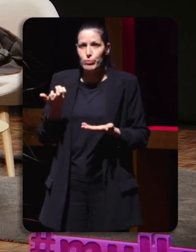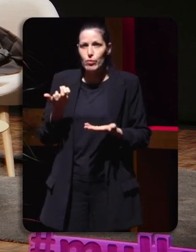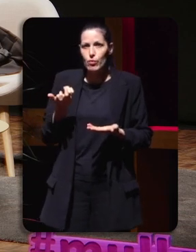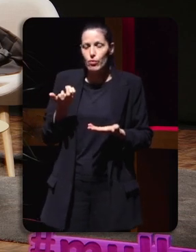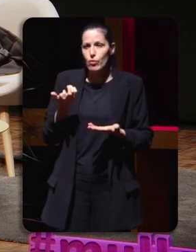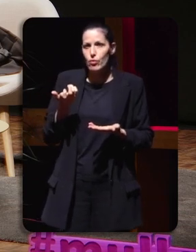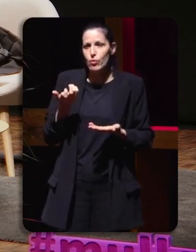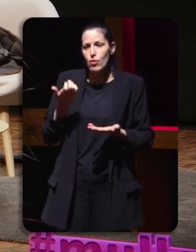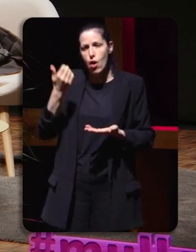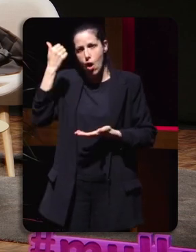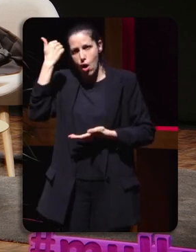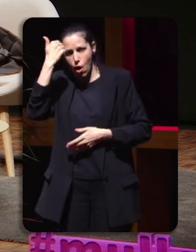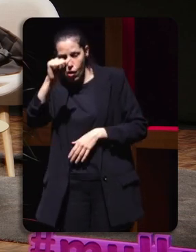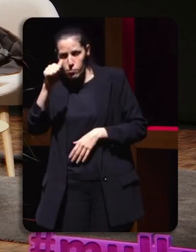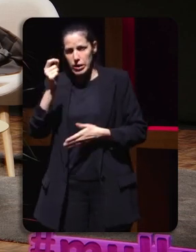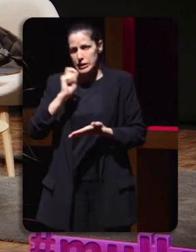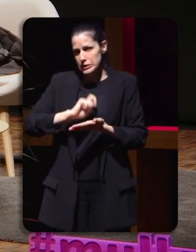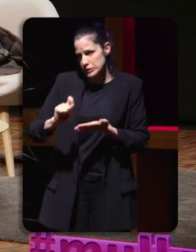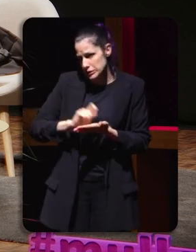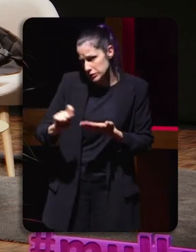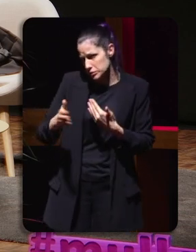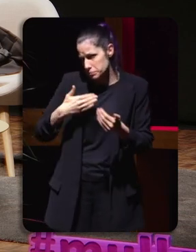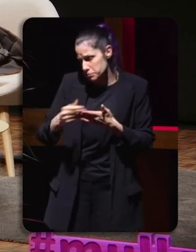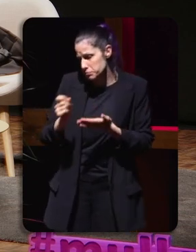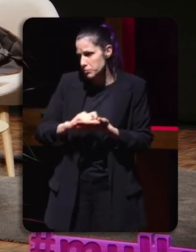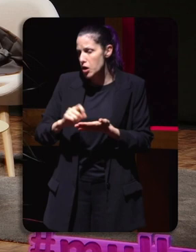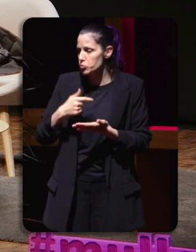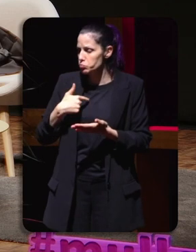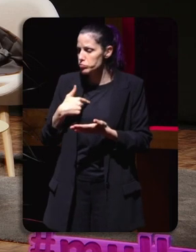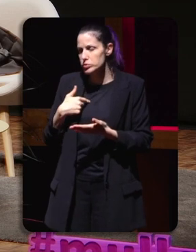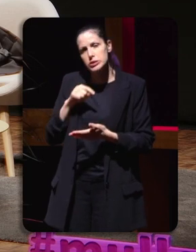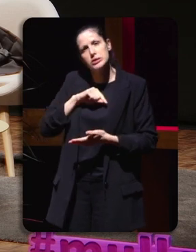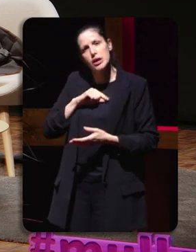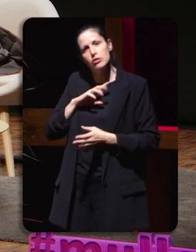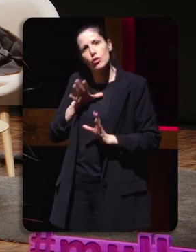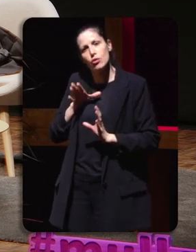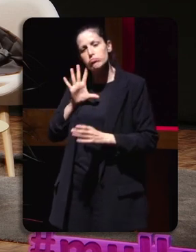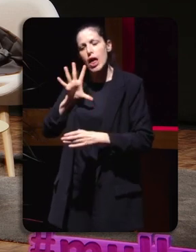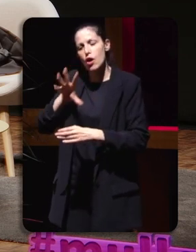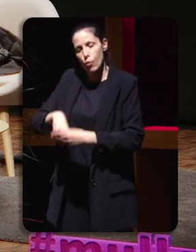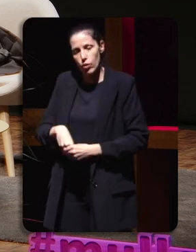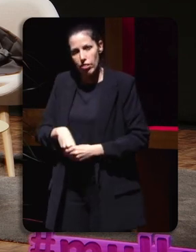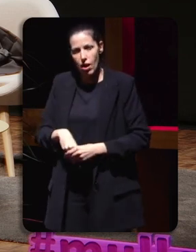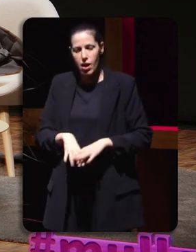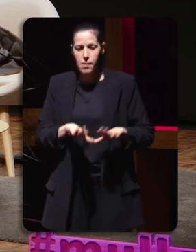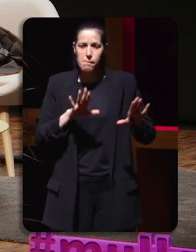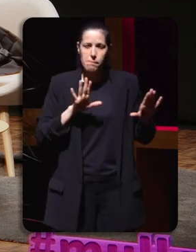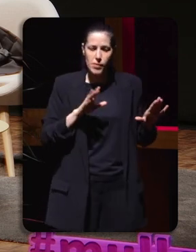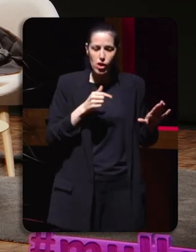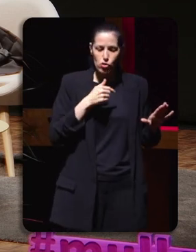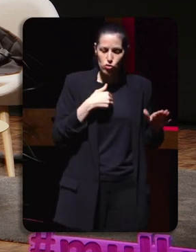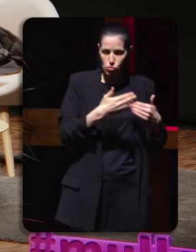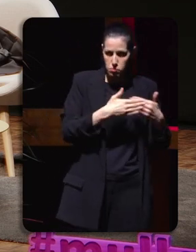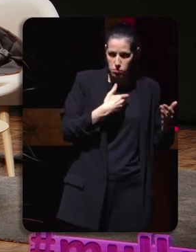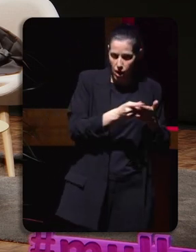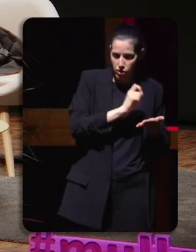escritas por hombres sobre madres padres y siempre me he sentido incluida pero con la mejor madre del mundo descubrí que los hombres no los